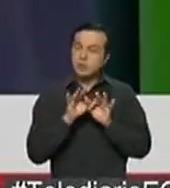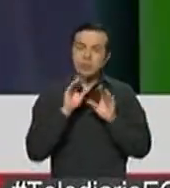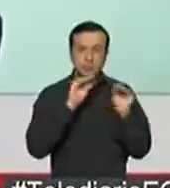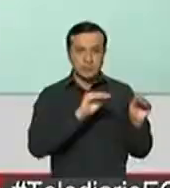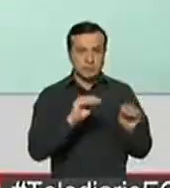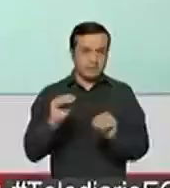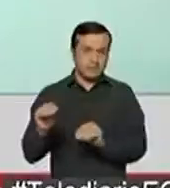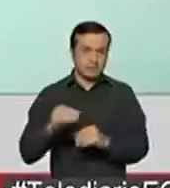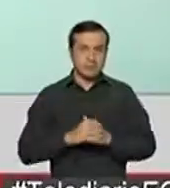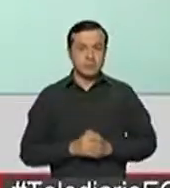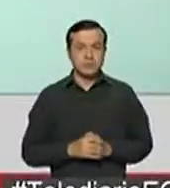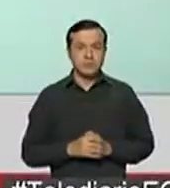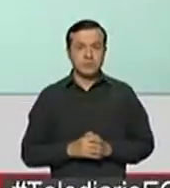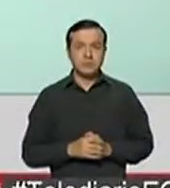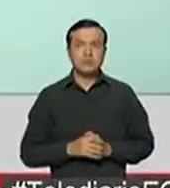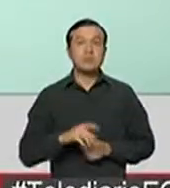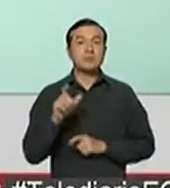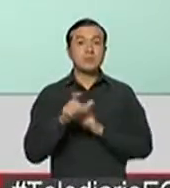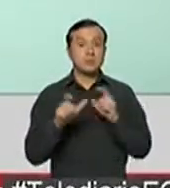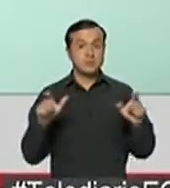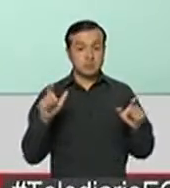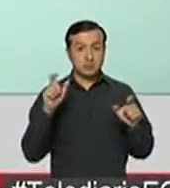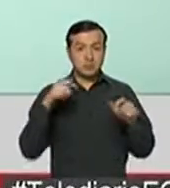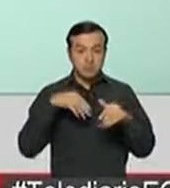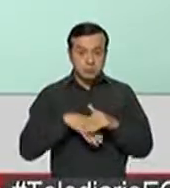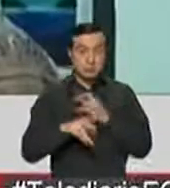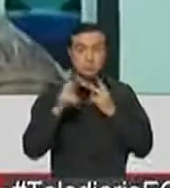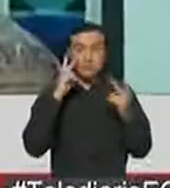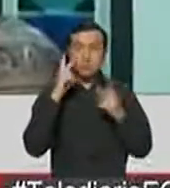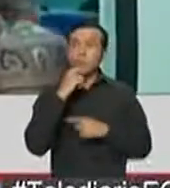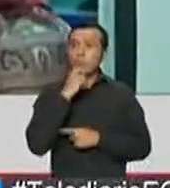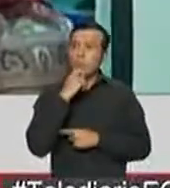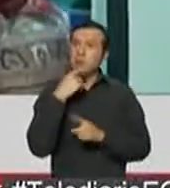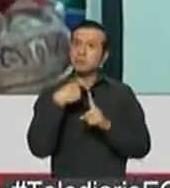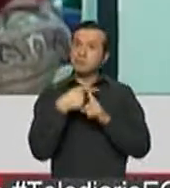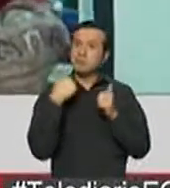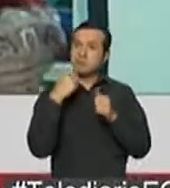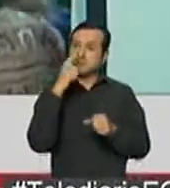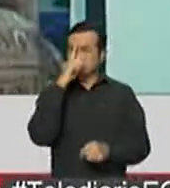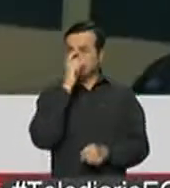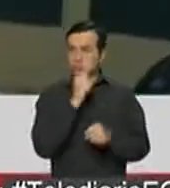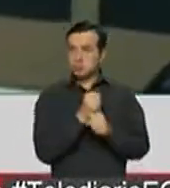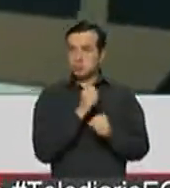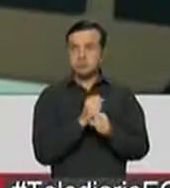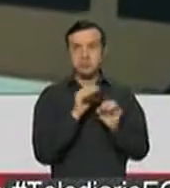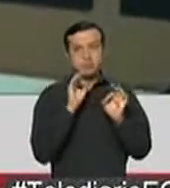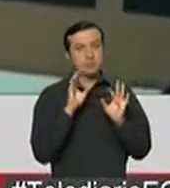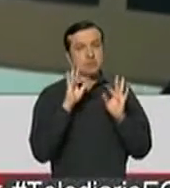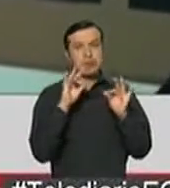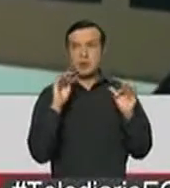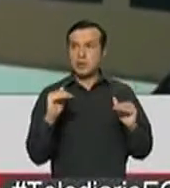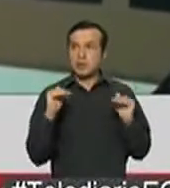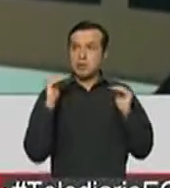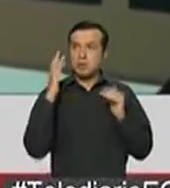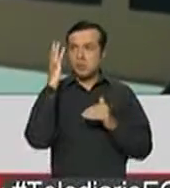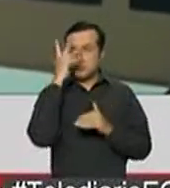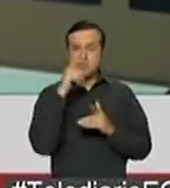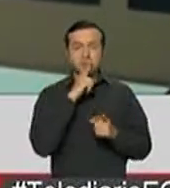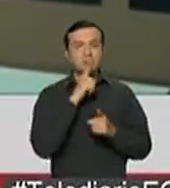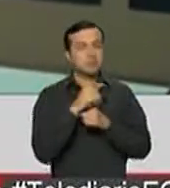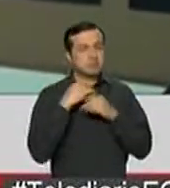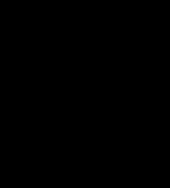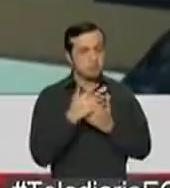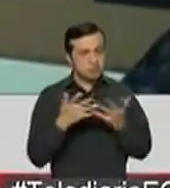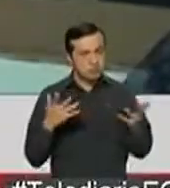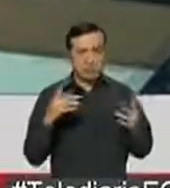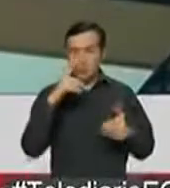colegios. Mientras los asistentes a la exposición vieron con buenos ojos el trabajo realizado. Una excelente exhibición.